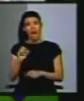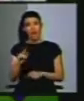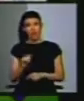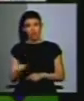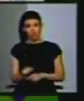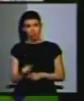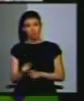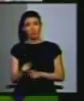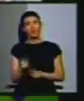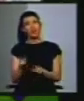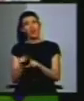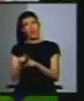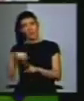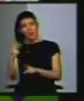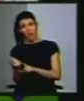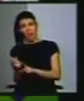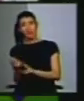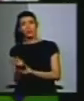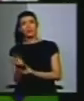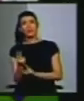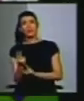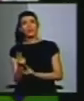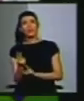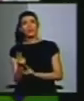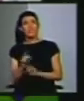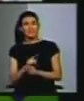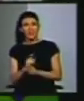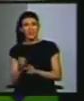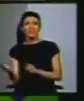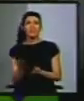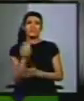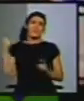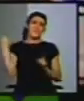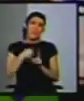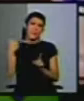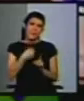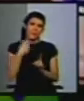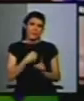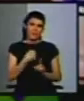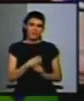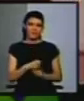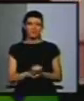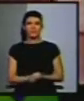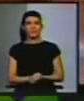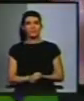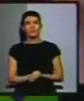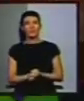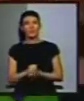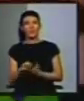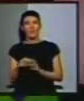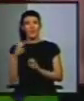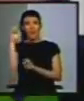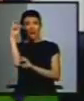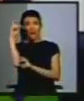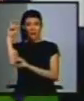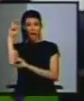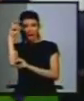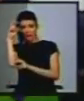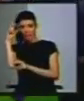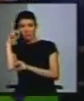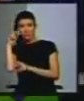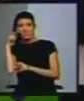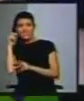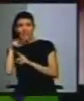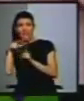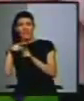sus hermanos le dan una golpiza. En las cámaras de seguridad se puede ver cómo Rodrigo Muñoz